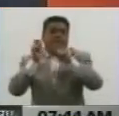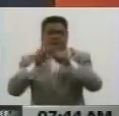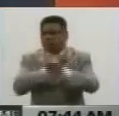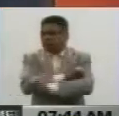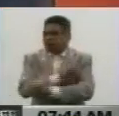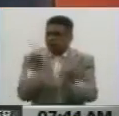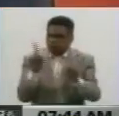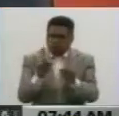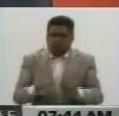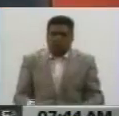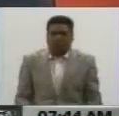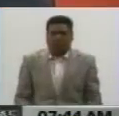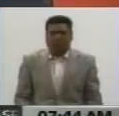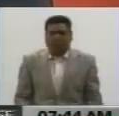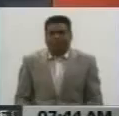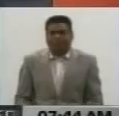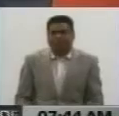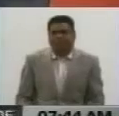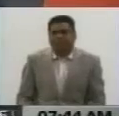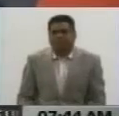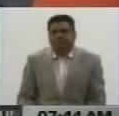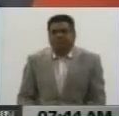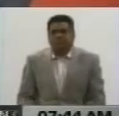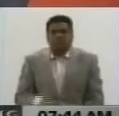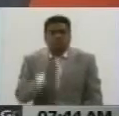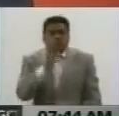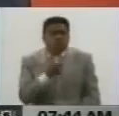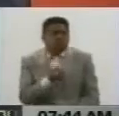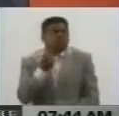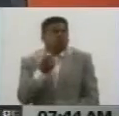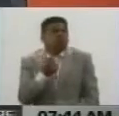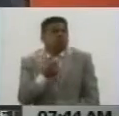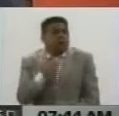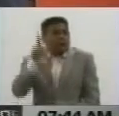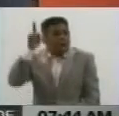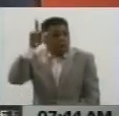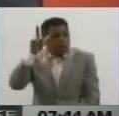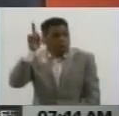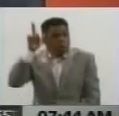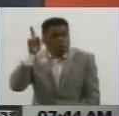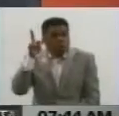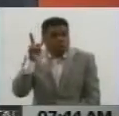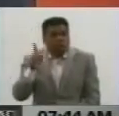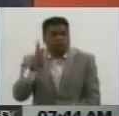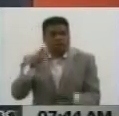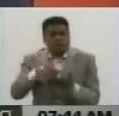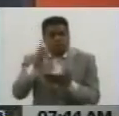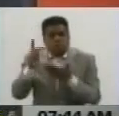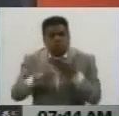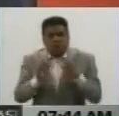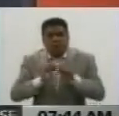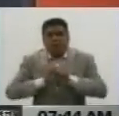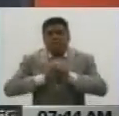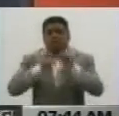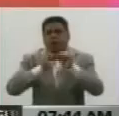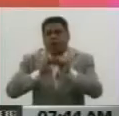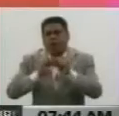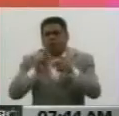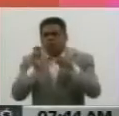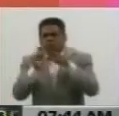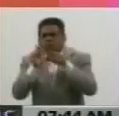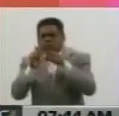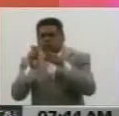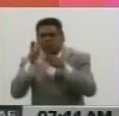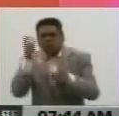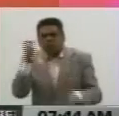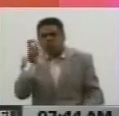abrir sin ninguna lógica, claro, un programa de explotación. ¿Y cómo regularlo eso? Ministro, disculpe que lo